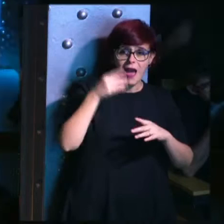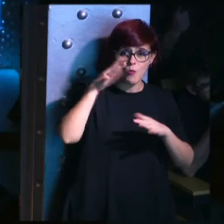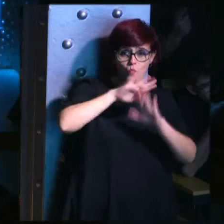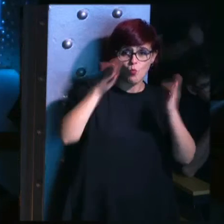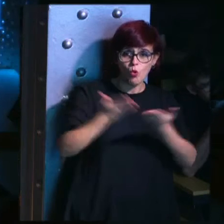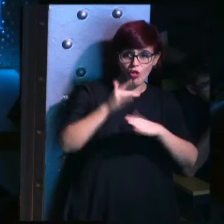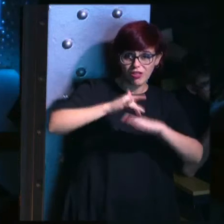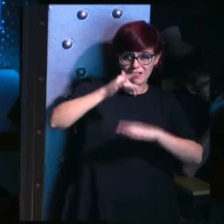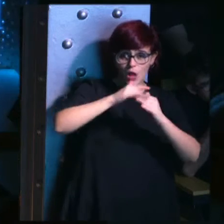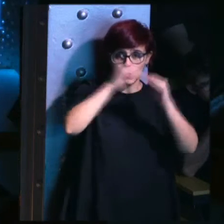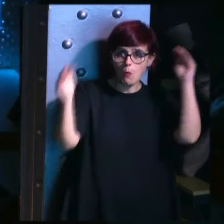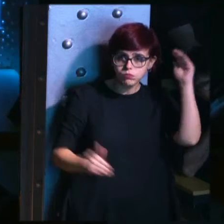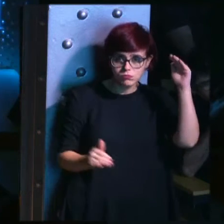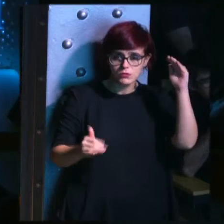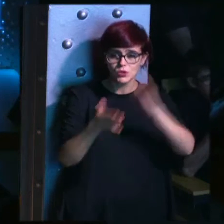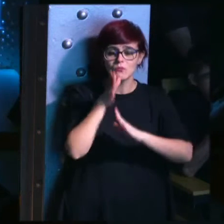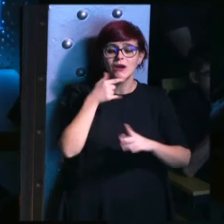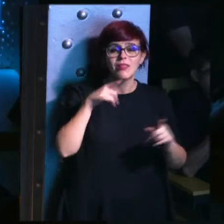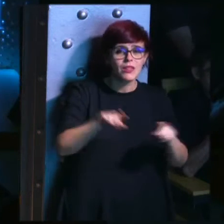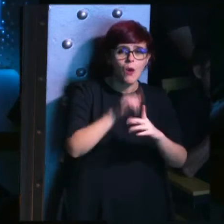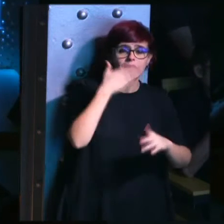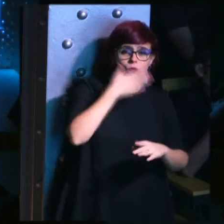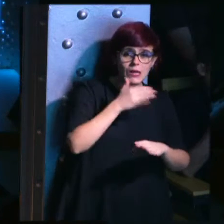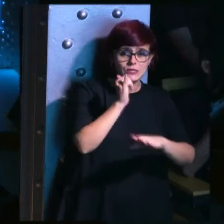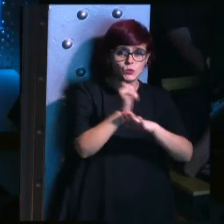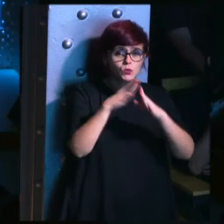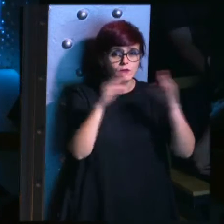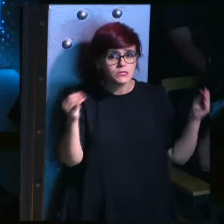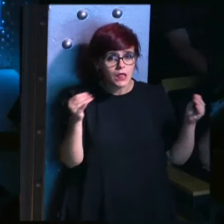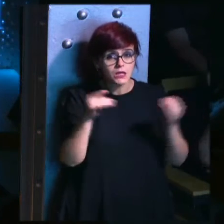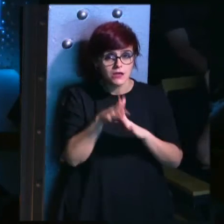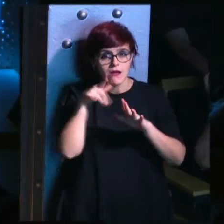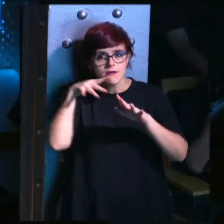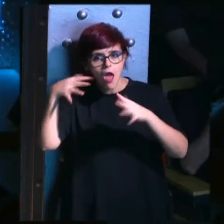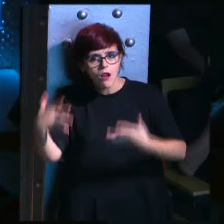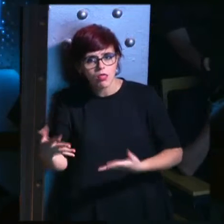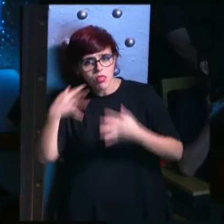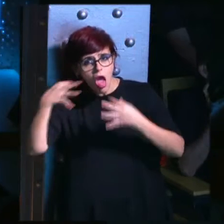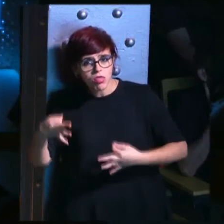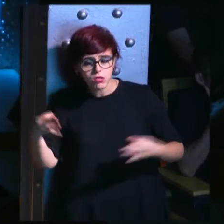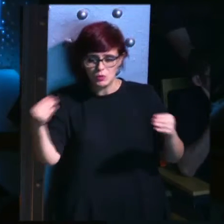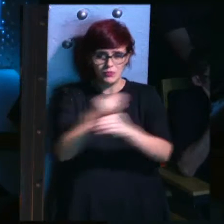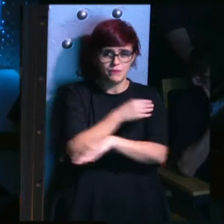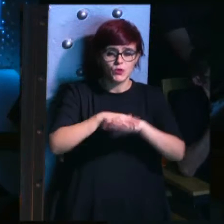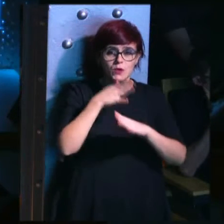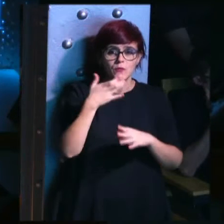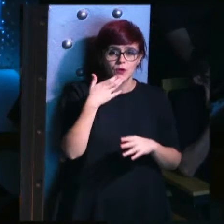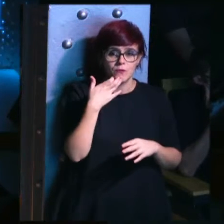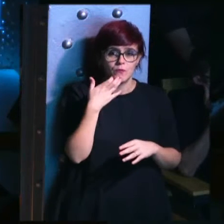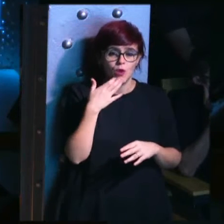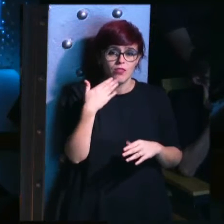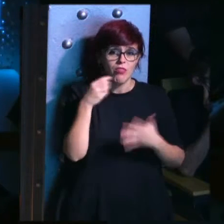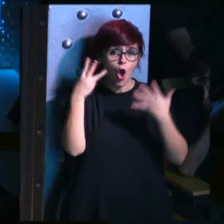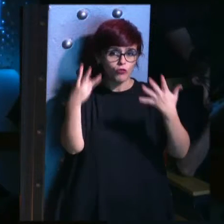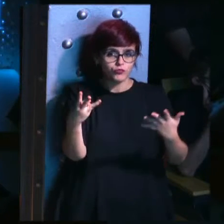me da igual que sea, como decía, en la escuela, en el instituto, en la universidad, que lo que vivimos en el día a día. Llegas a un niño, llega 8 años, ha aprendido la tabla de multiplicar